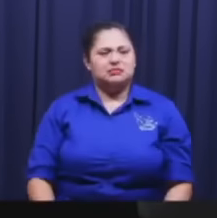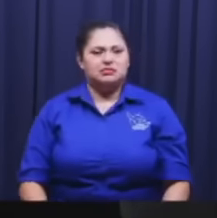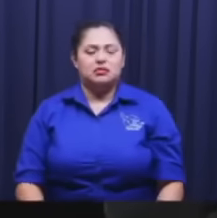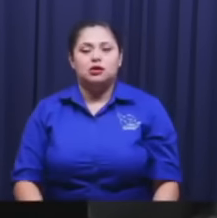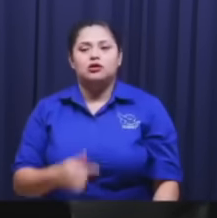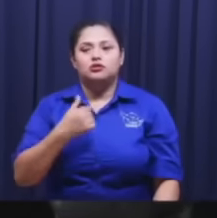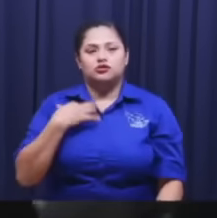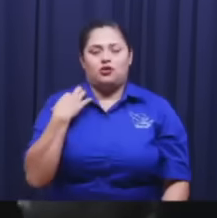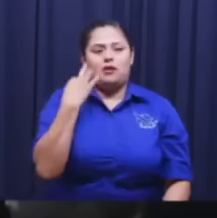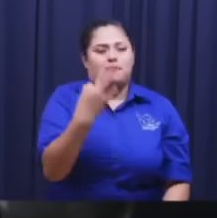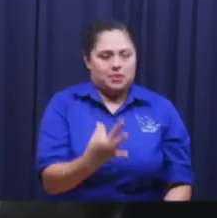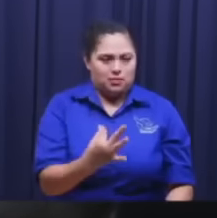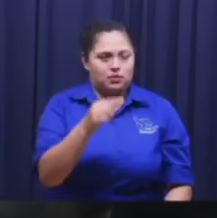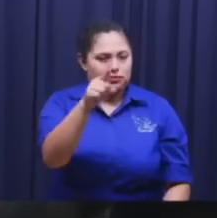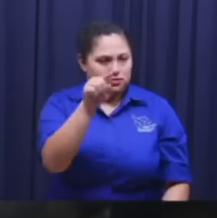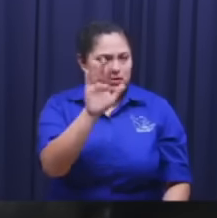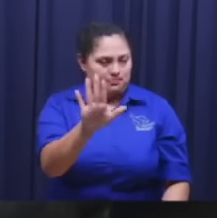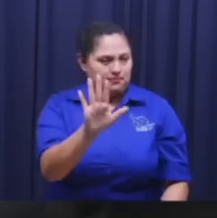Le invito a una cosa,